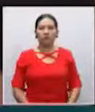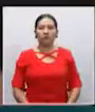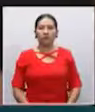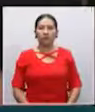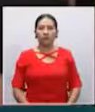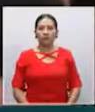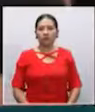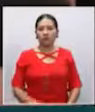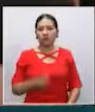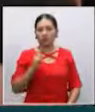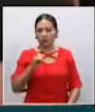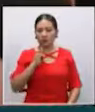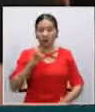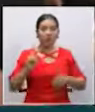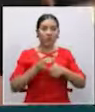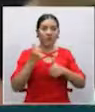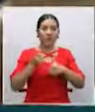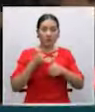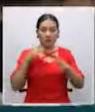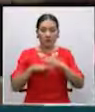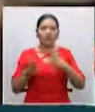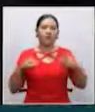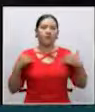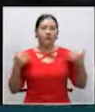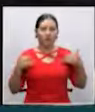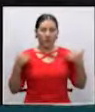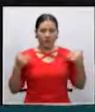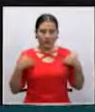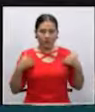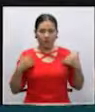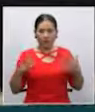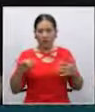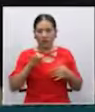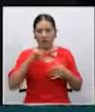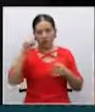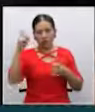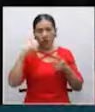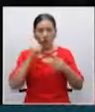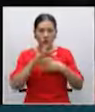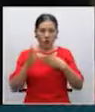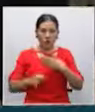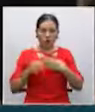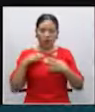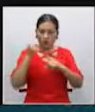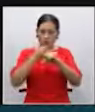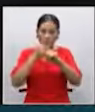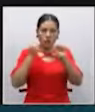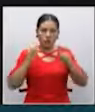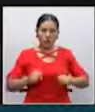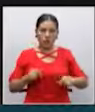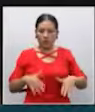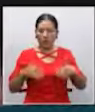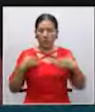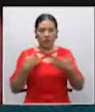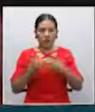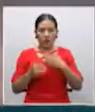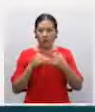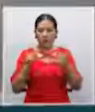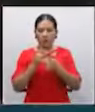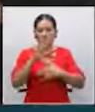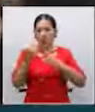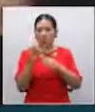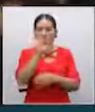Primer día de feria, sí. Jóvenes, los sueños se cumplen, las oportunidades van y vienen, aprovechenla, ya sea grande o pequeña, aprovechenla